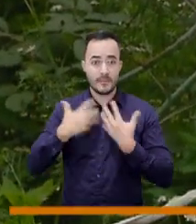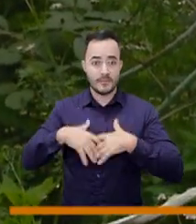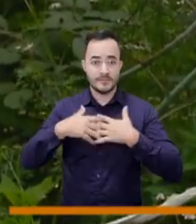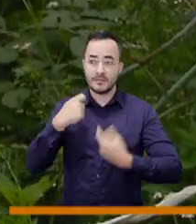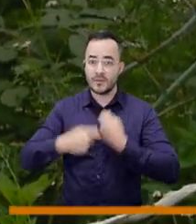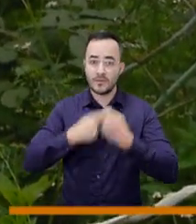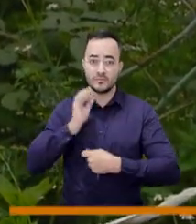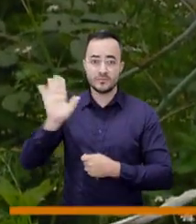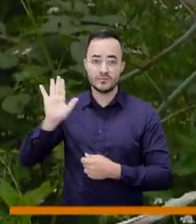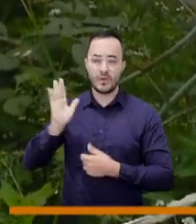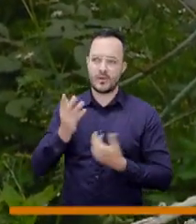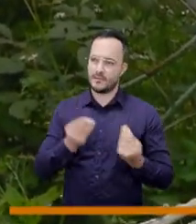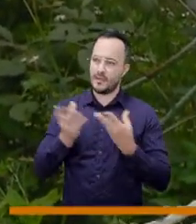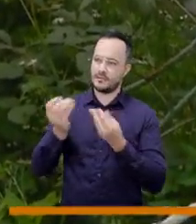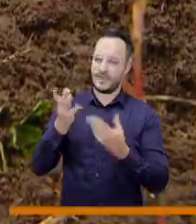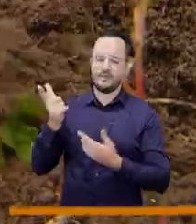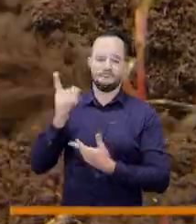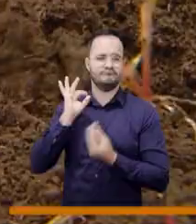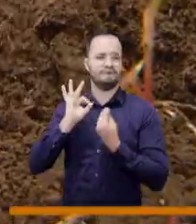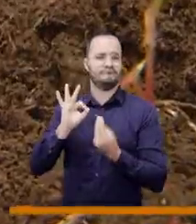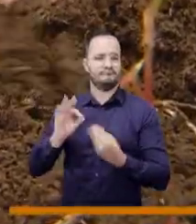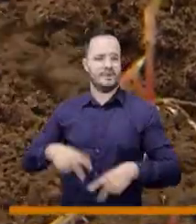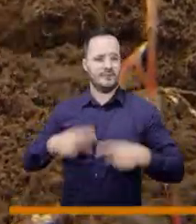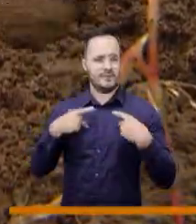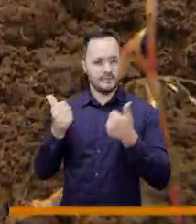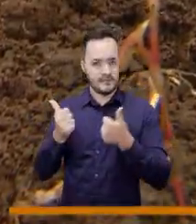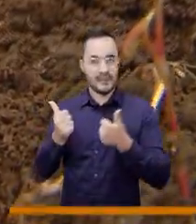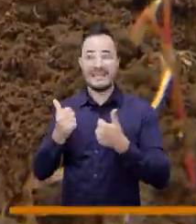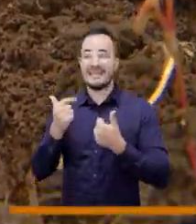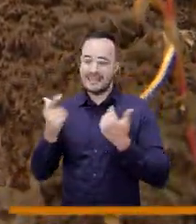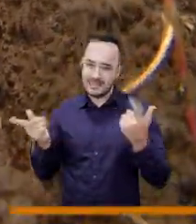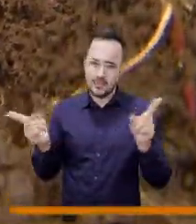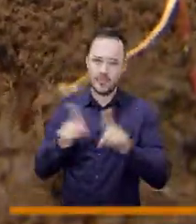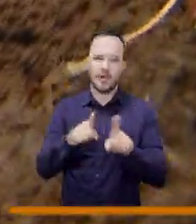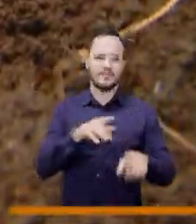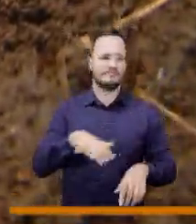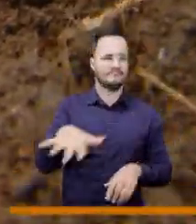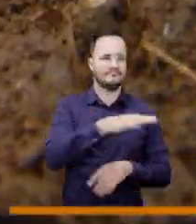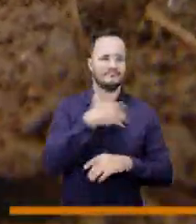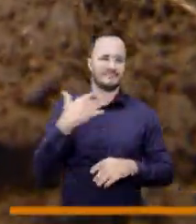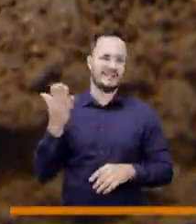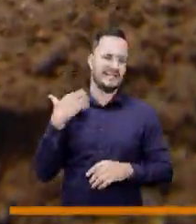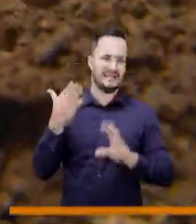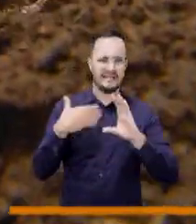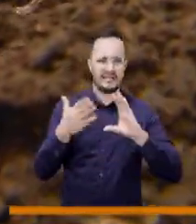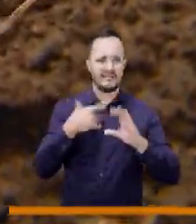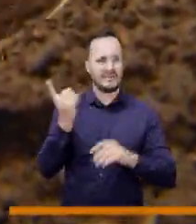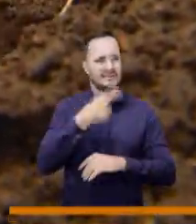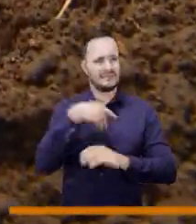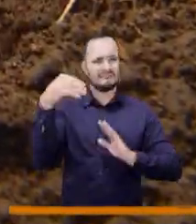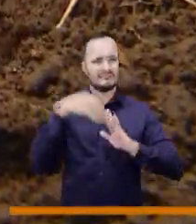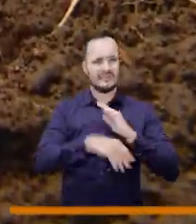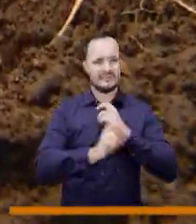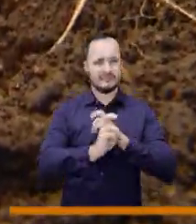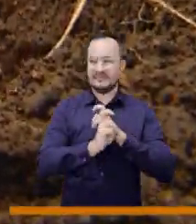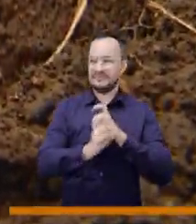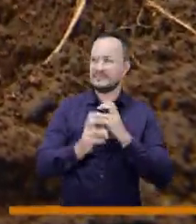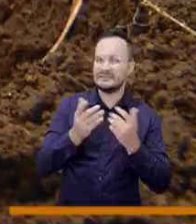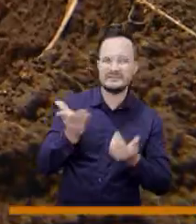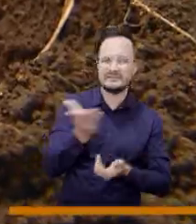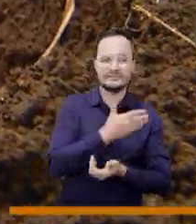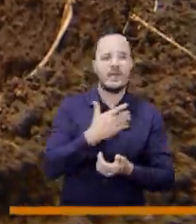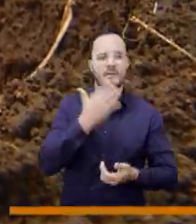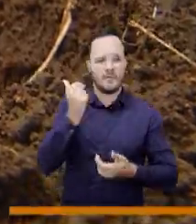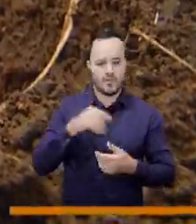productor, que mejore sus condiciones de vida, pero que podamos contrarrestar la crisis climática regenerando el suelo